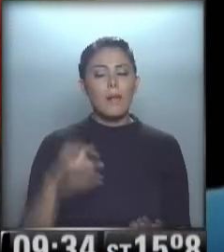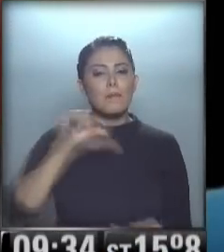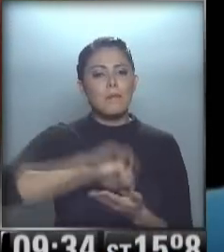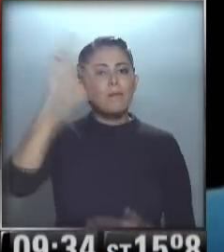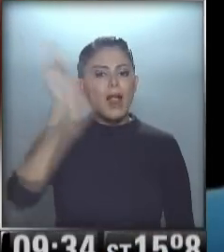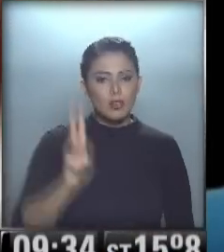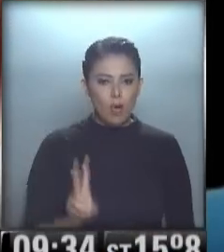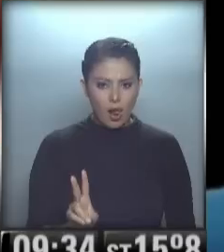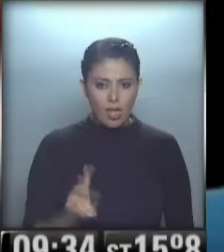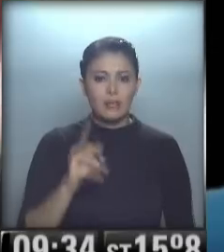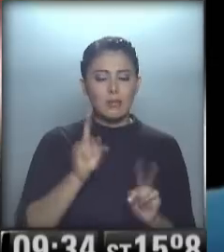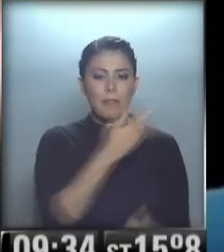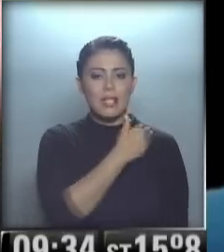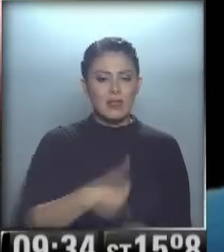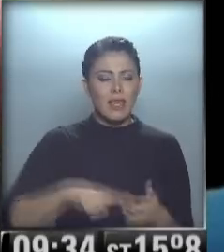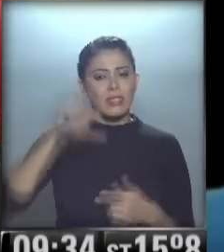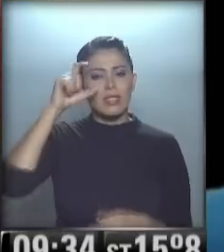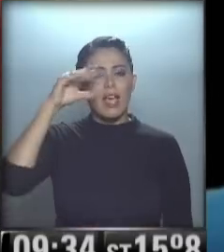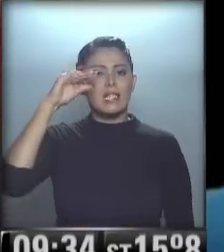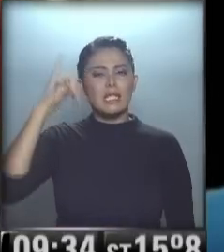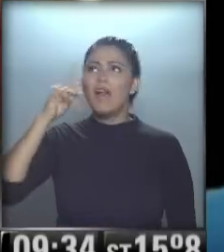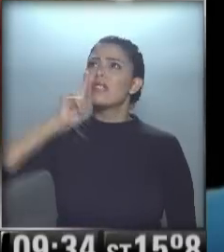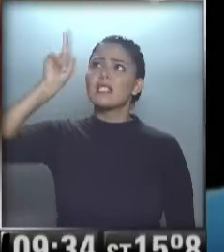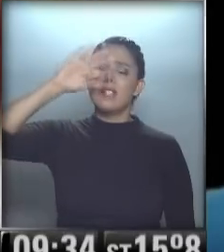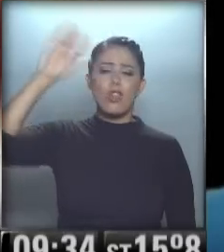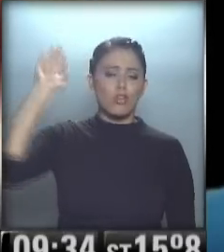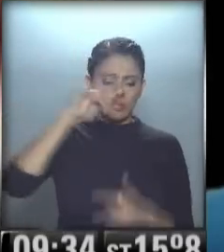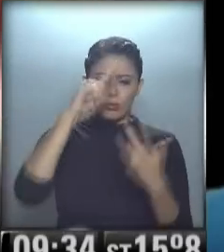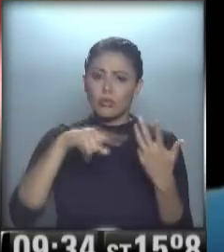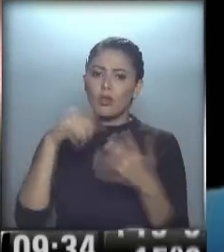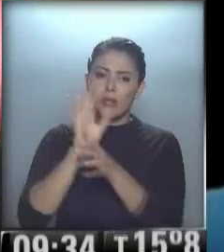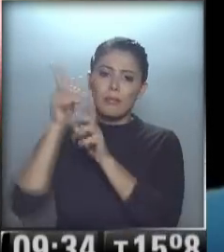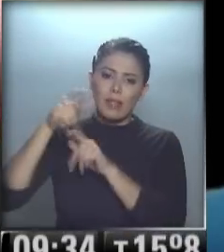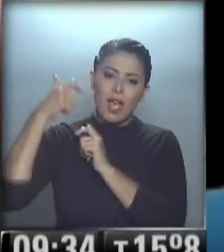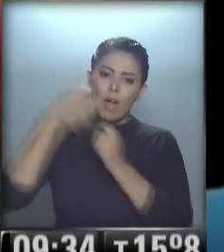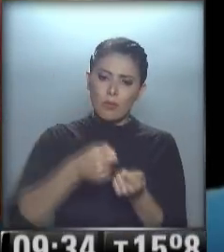Venezuela y Maduro y Chávez del cielo nos está acompañando.